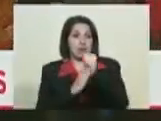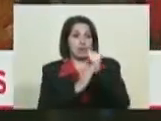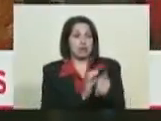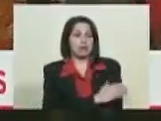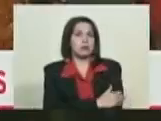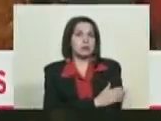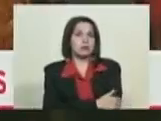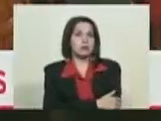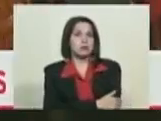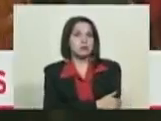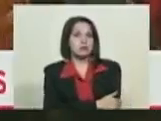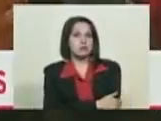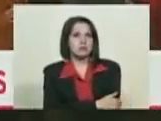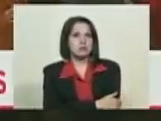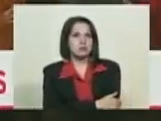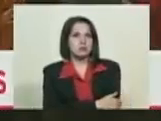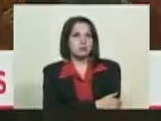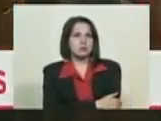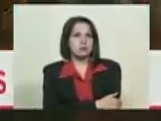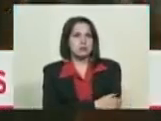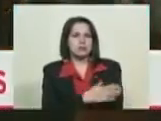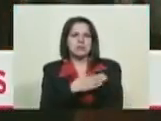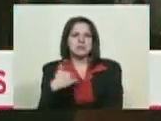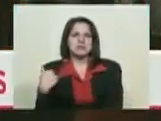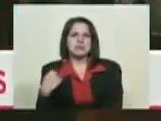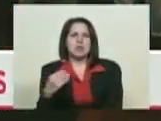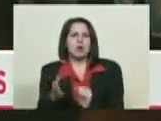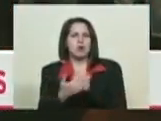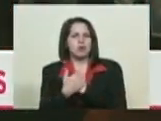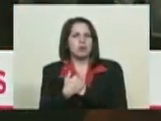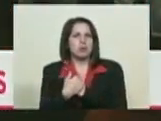oposición quisieron esconderse,